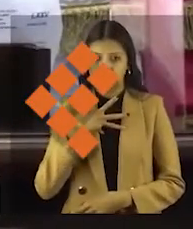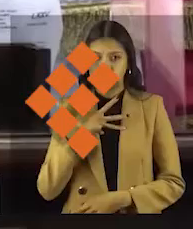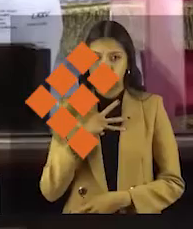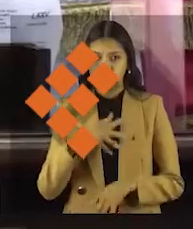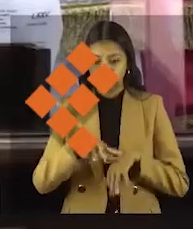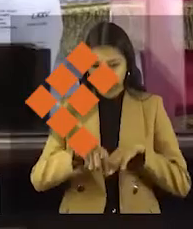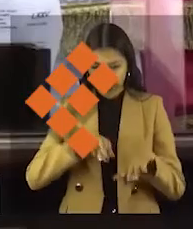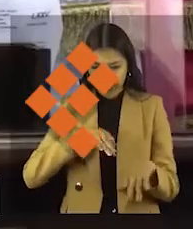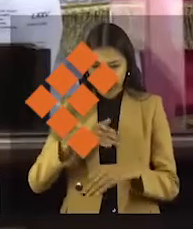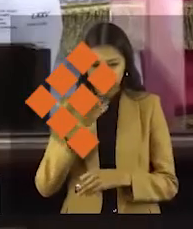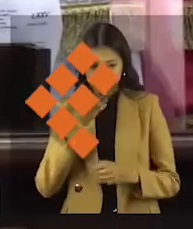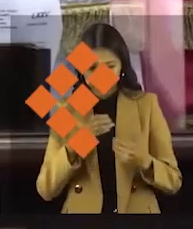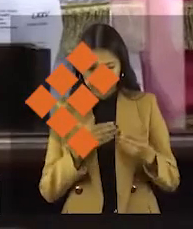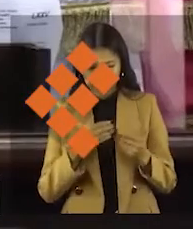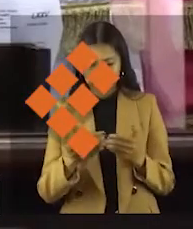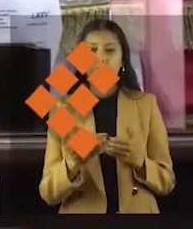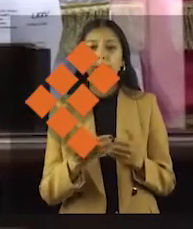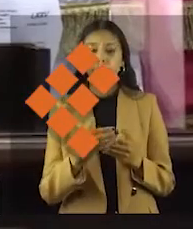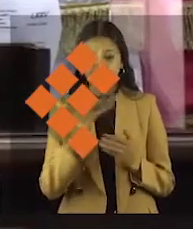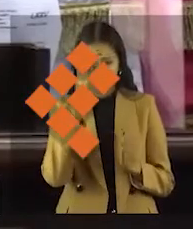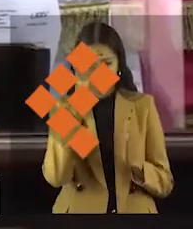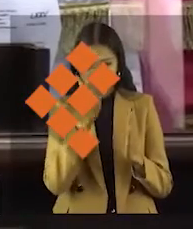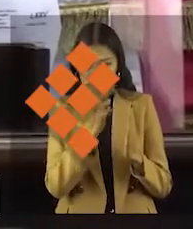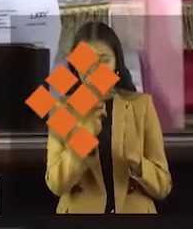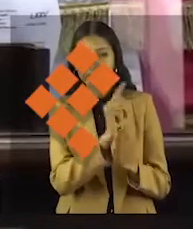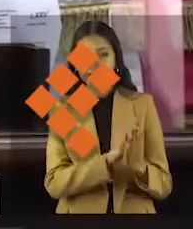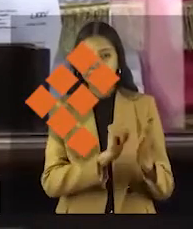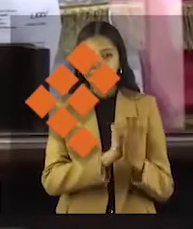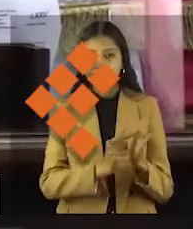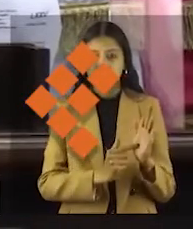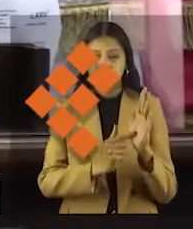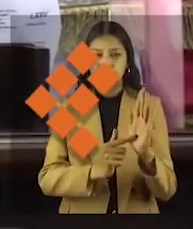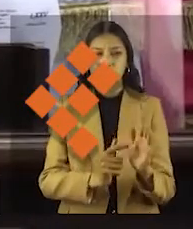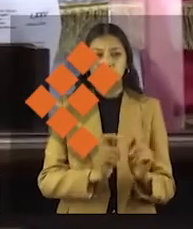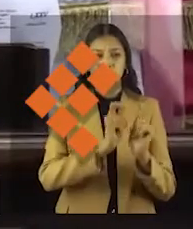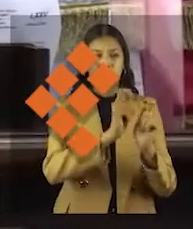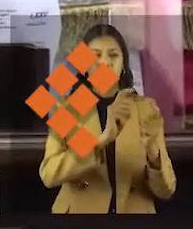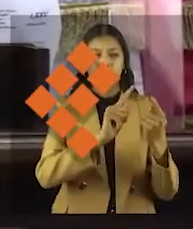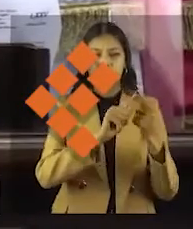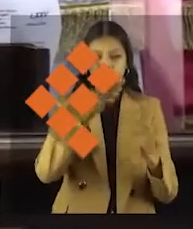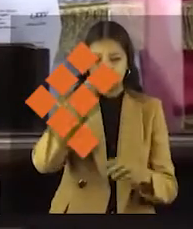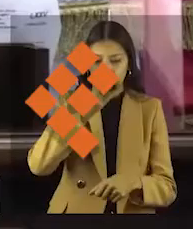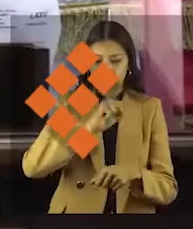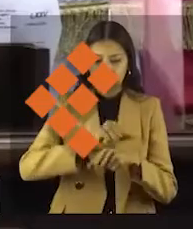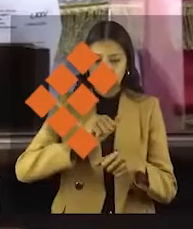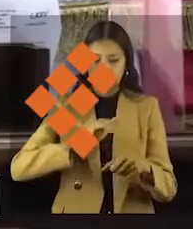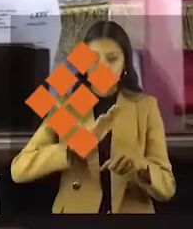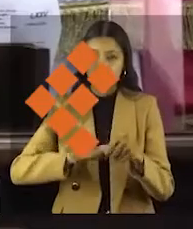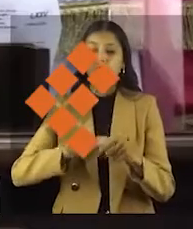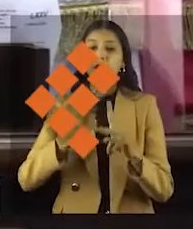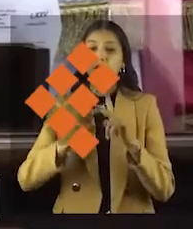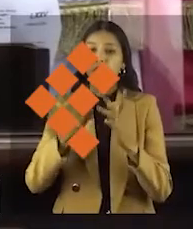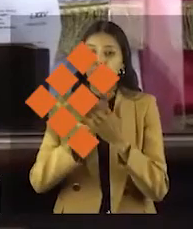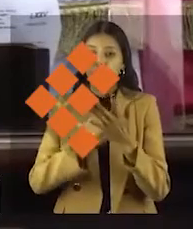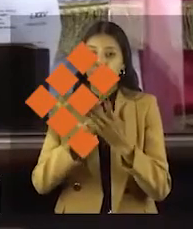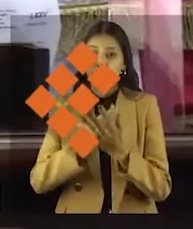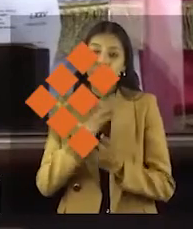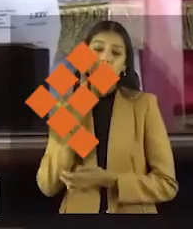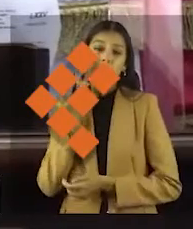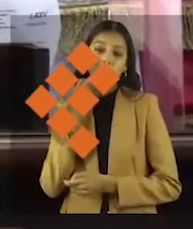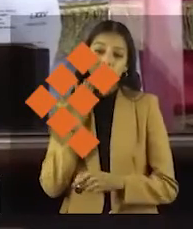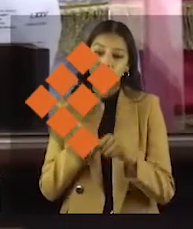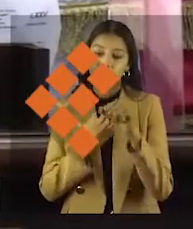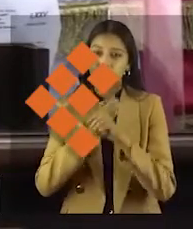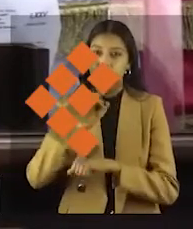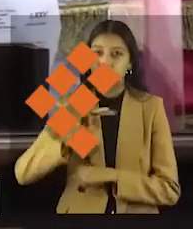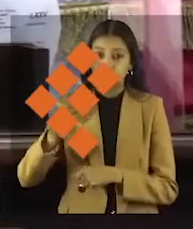diputados presentes en la sesión, con la que abrió el segundo periodo de sesiones de la 75 legislatura, votaron de manera unánime a favor de Pineda Gochi,